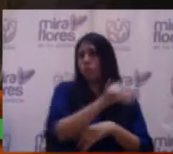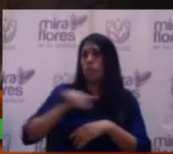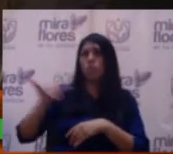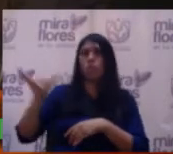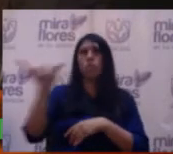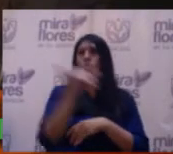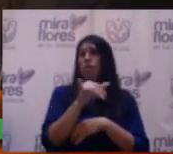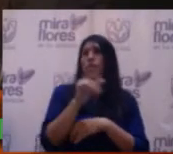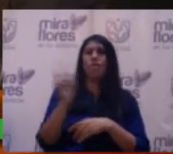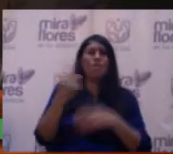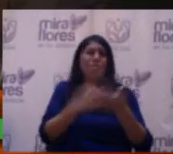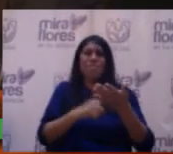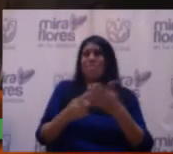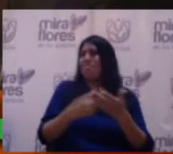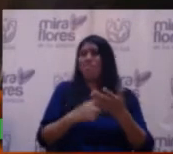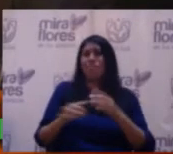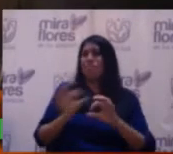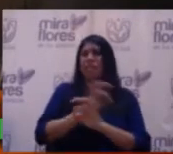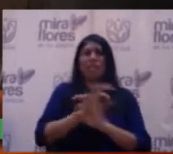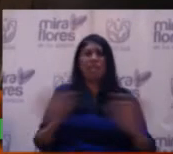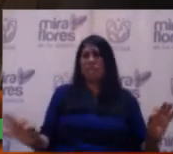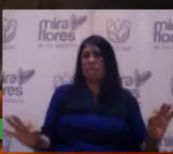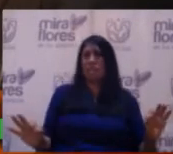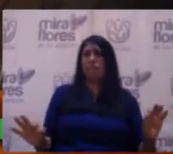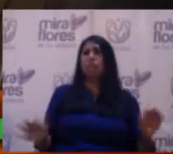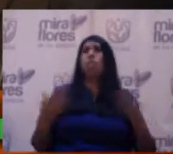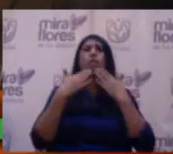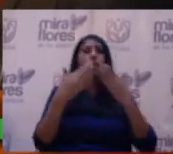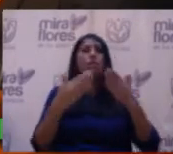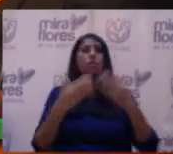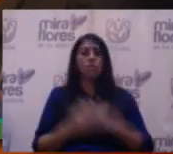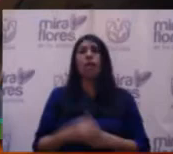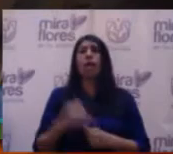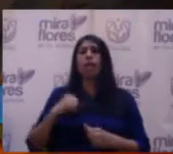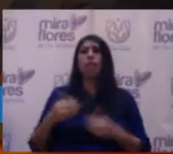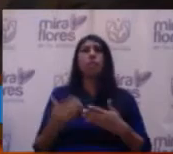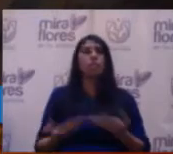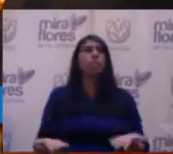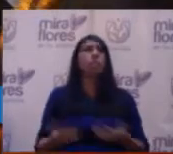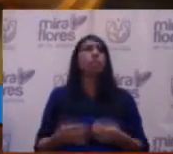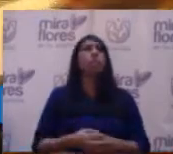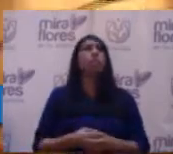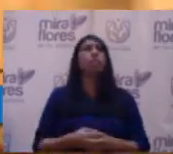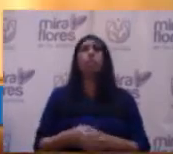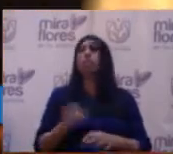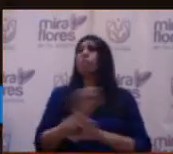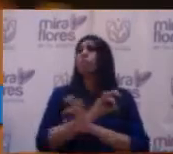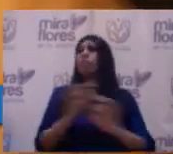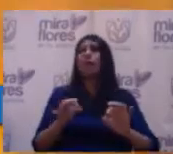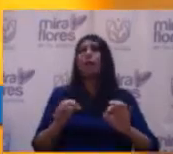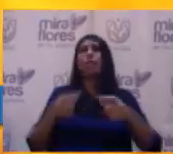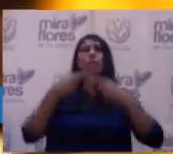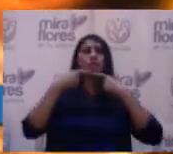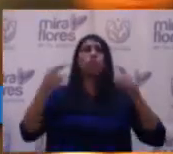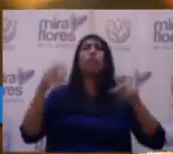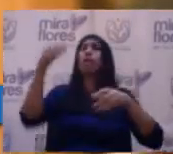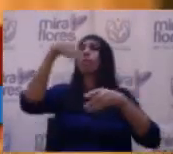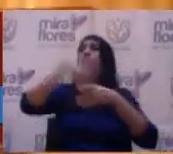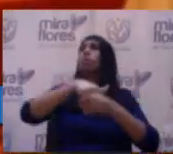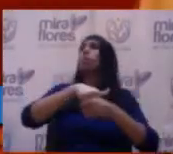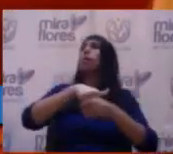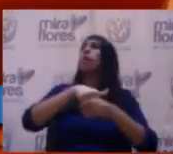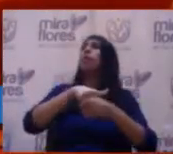habiendo ninguna discusión alguna. Muchas gracias, alcalde, y continuemos con la votación. Muy bien, muchas gracias. Si no hay más informes, procederemos a votar. Aquellos